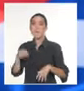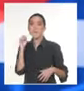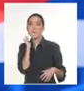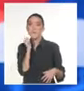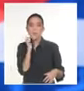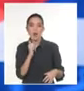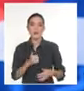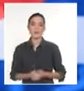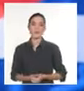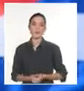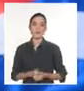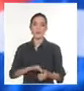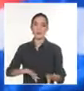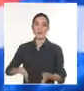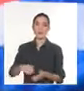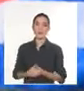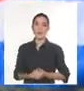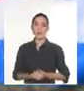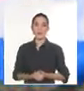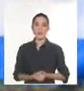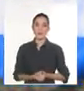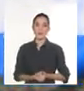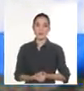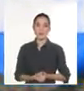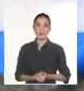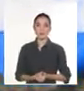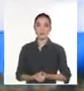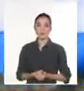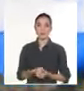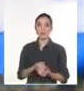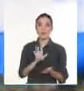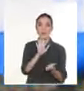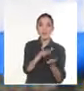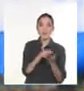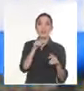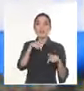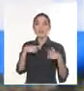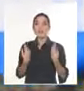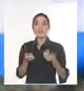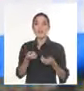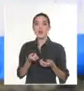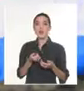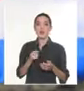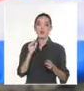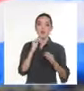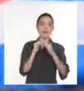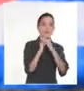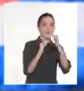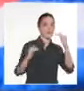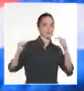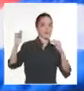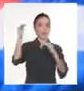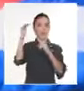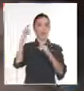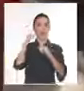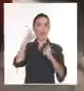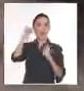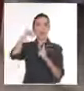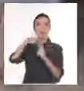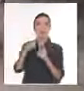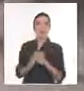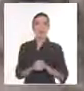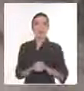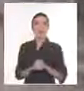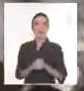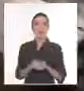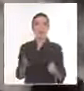mayor compromiso para mí sería echar para adelante la unidad, la CPA.